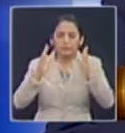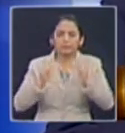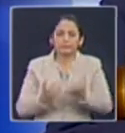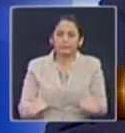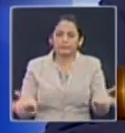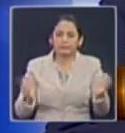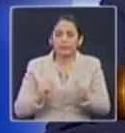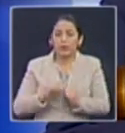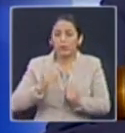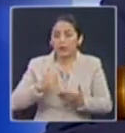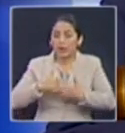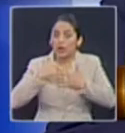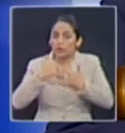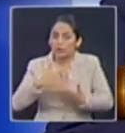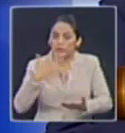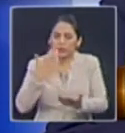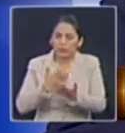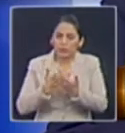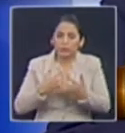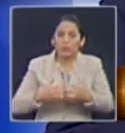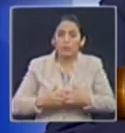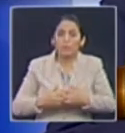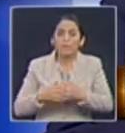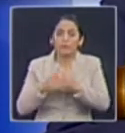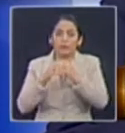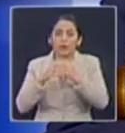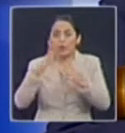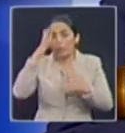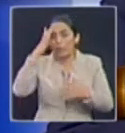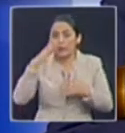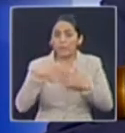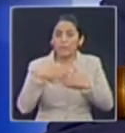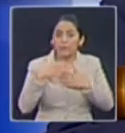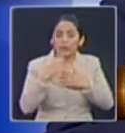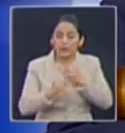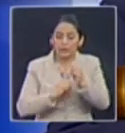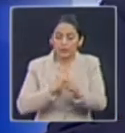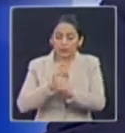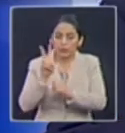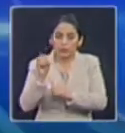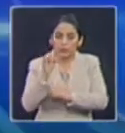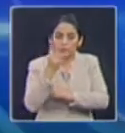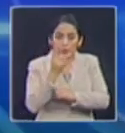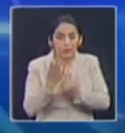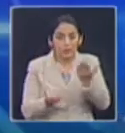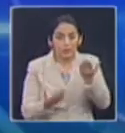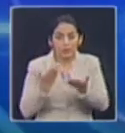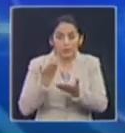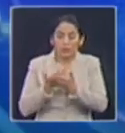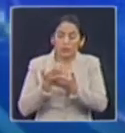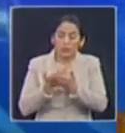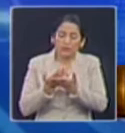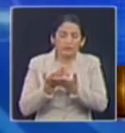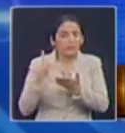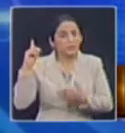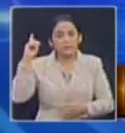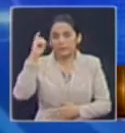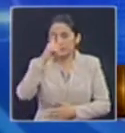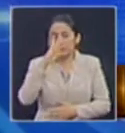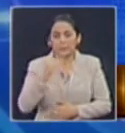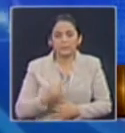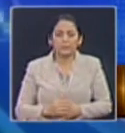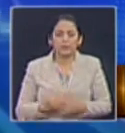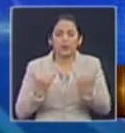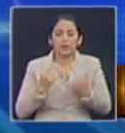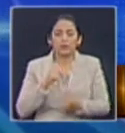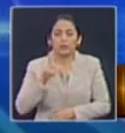del estancamiento económico que nos avecinamos a vivir durante el año 2018. ¿Ciertas luces en qué sentido? Porque, por ejemplo, el incremento de